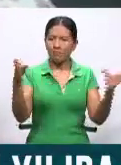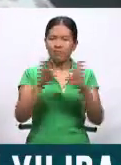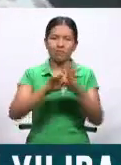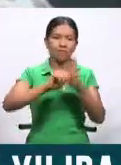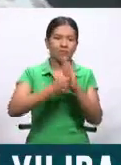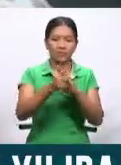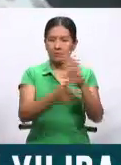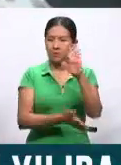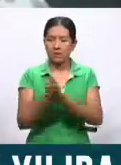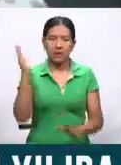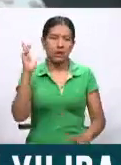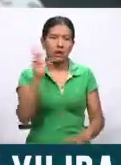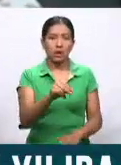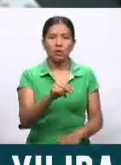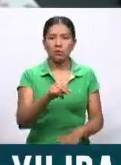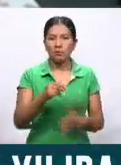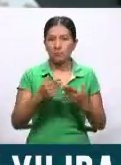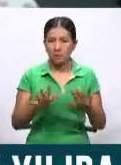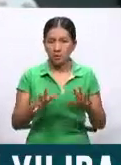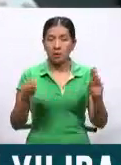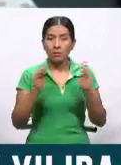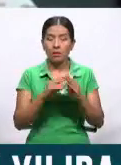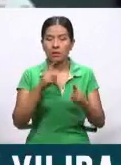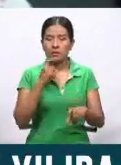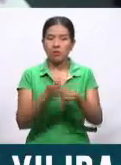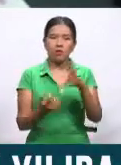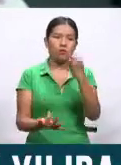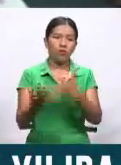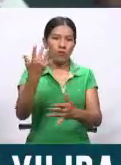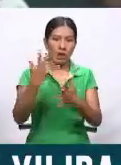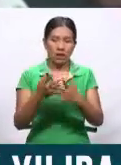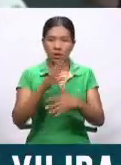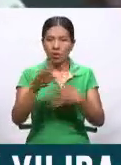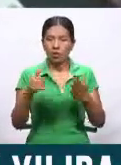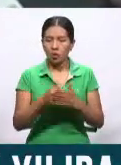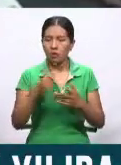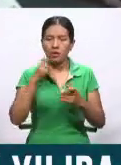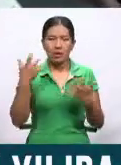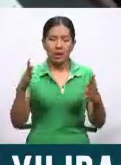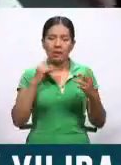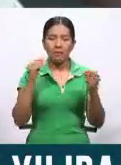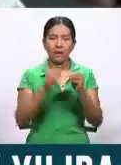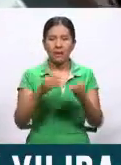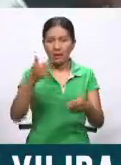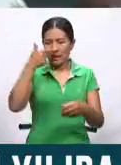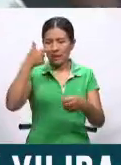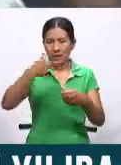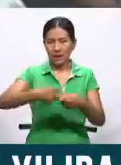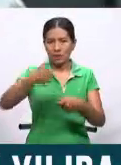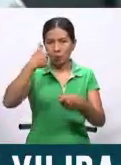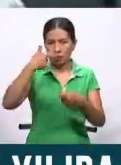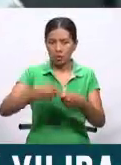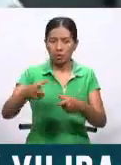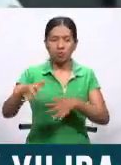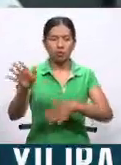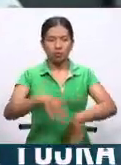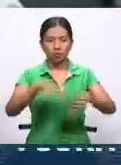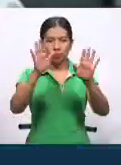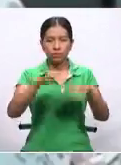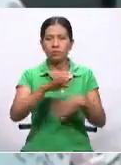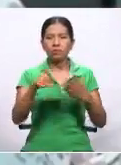que salgan, queman fuego, hacían con así con gasolina para como